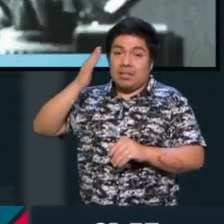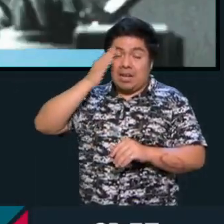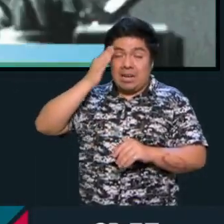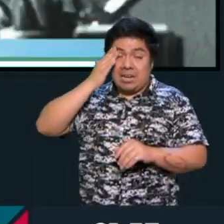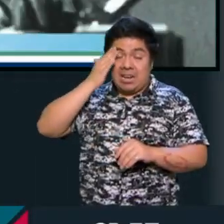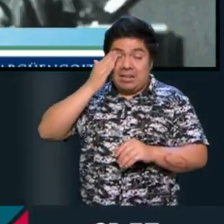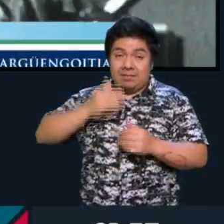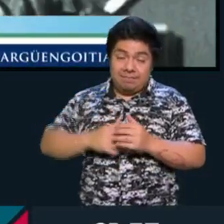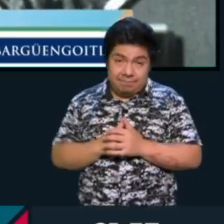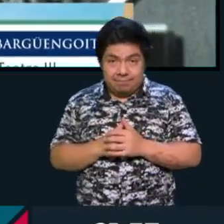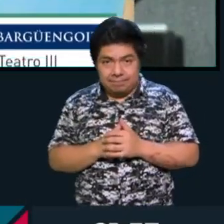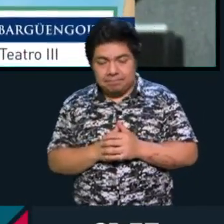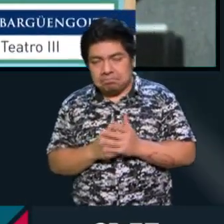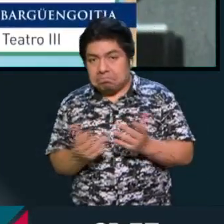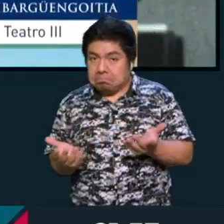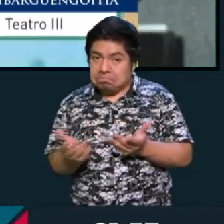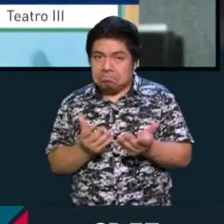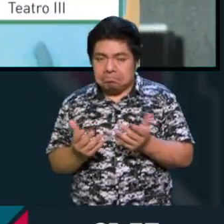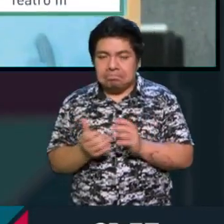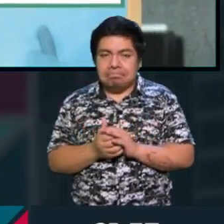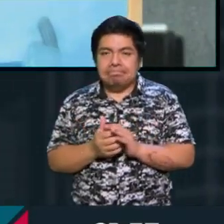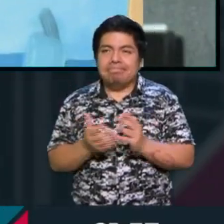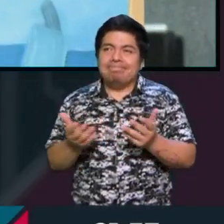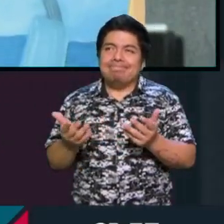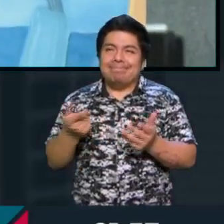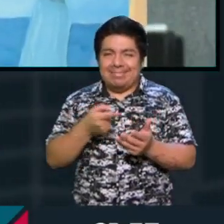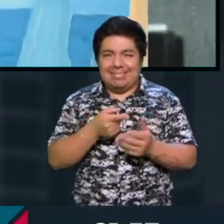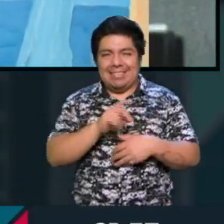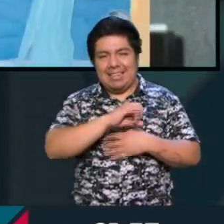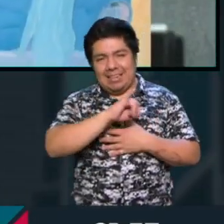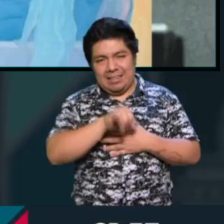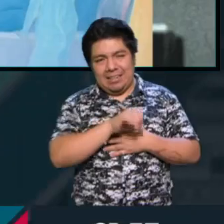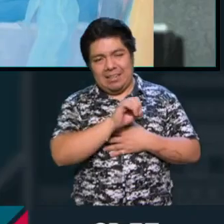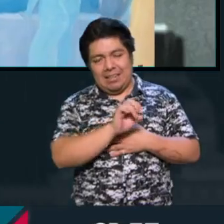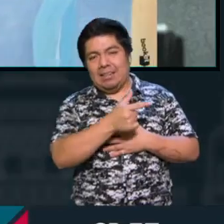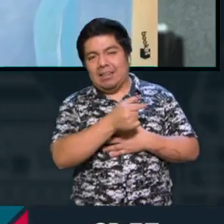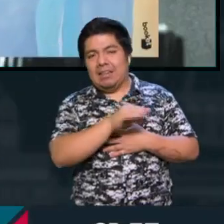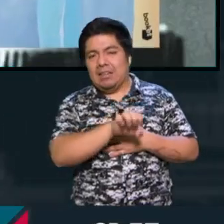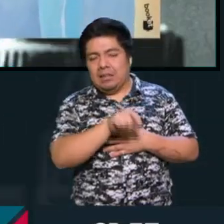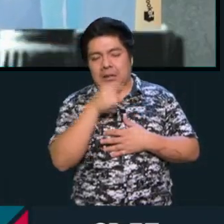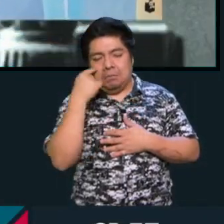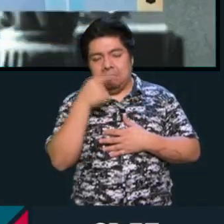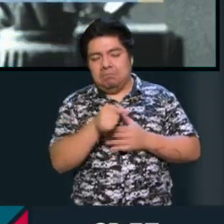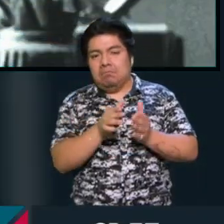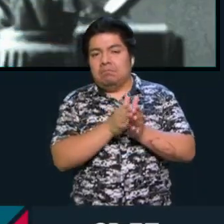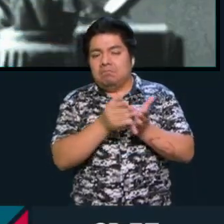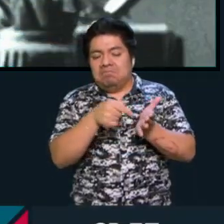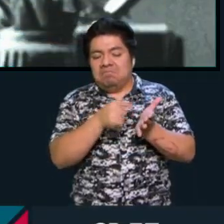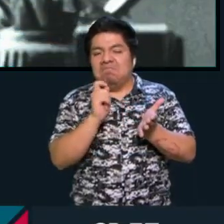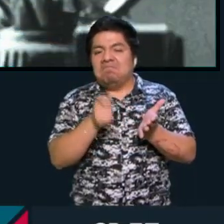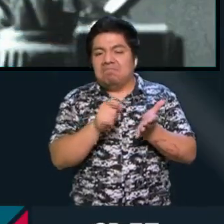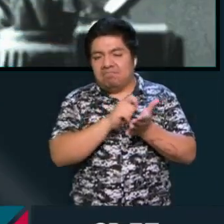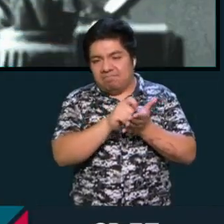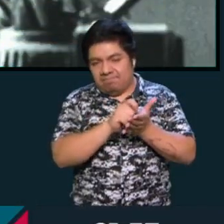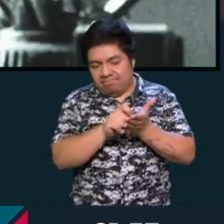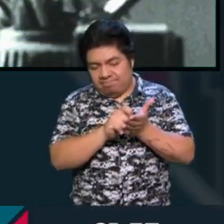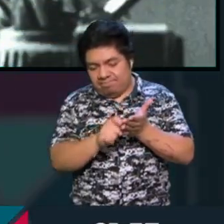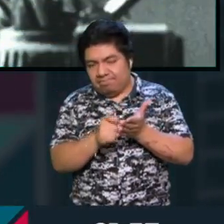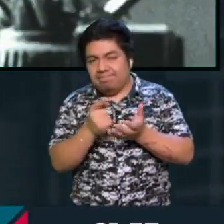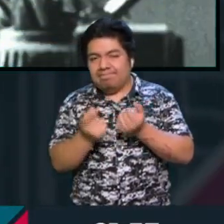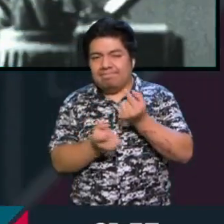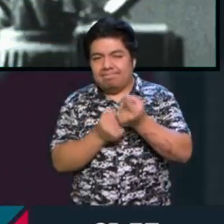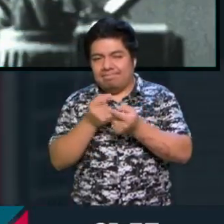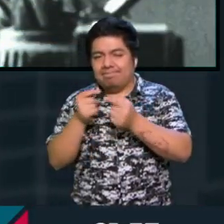Así era. Y bueno, lo que hace Jorge Ibargüengoitia en el atentado es tomar de referencia